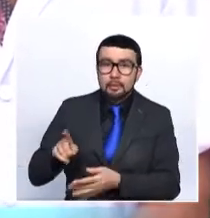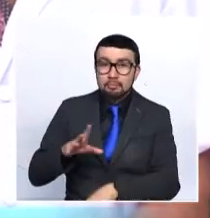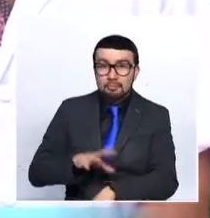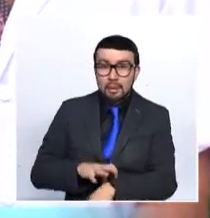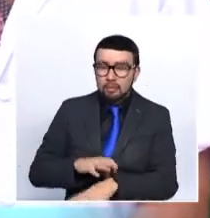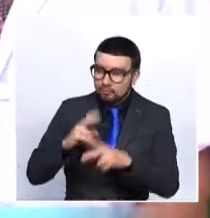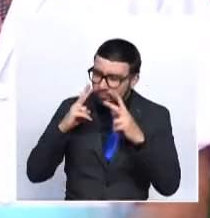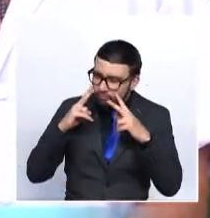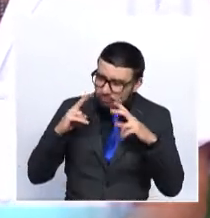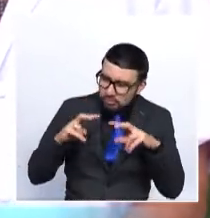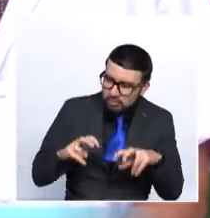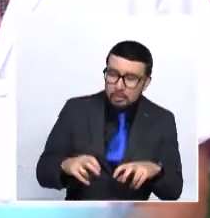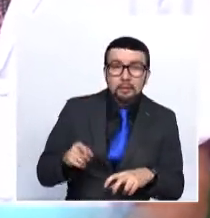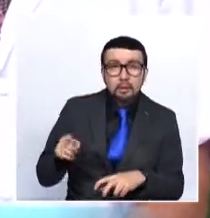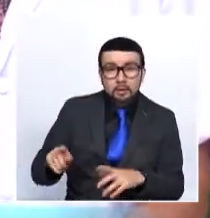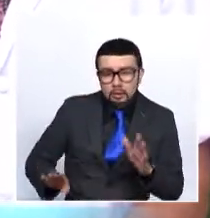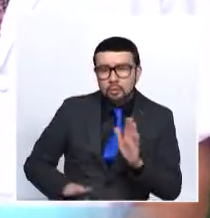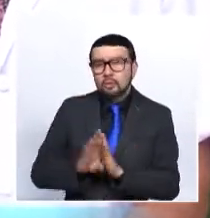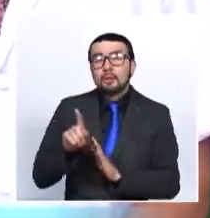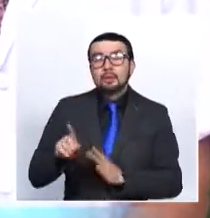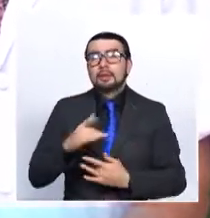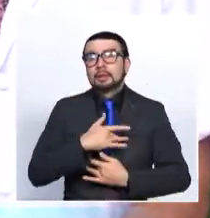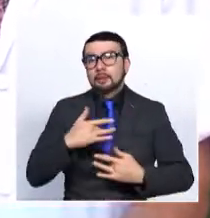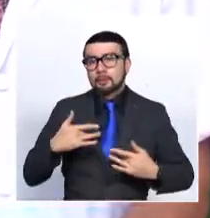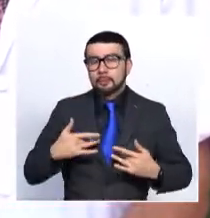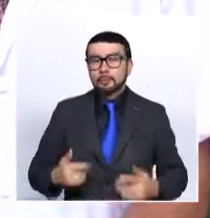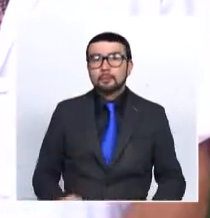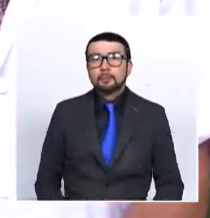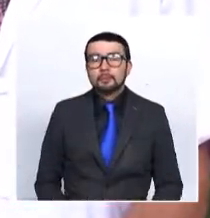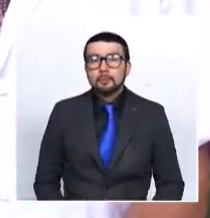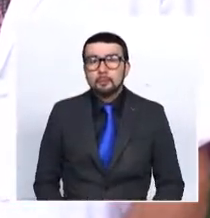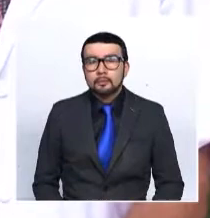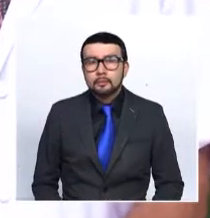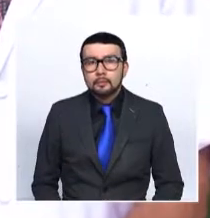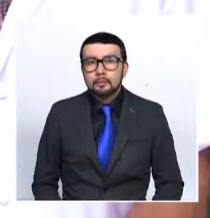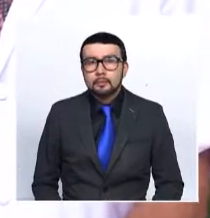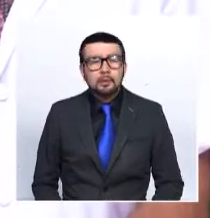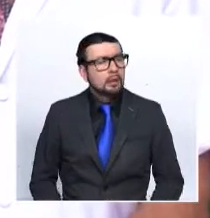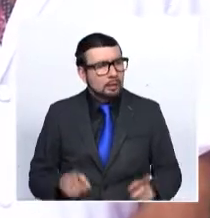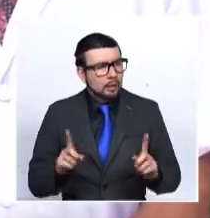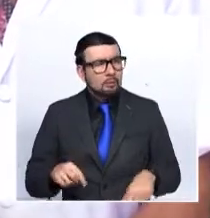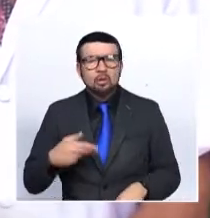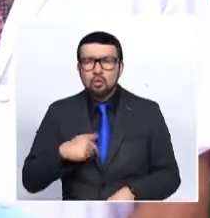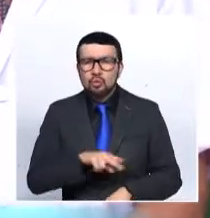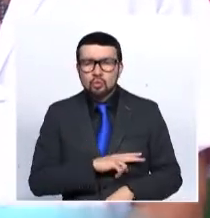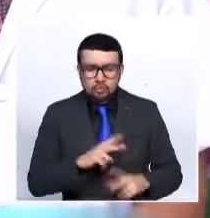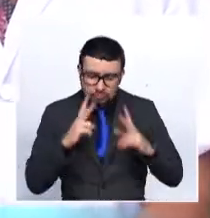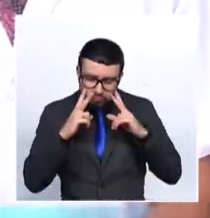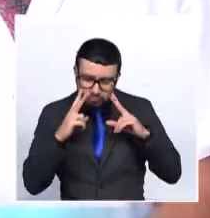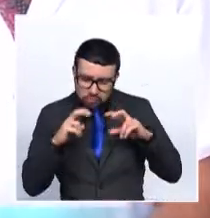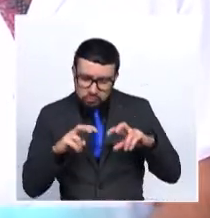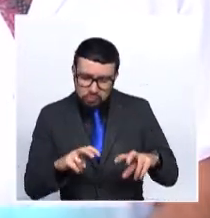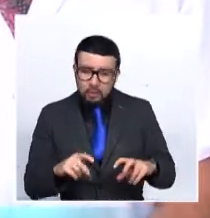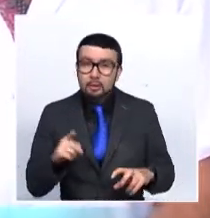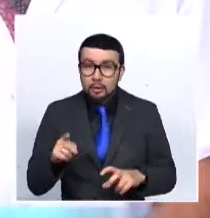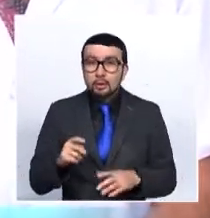para alcanzar ese nivel de salud. Otra de las cosas en que nosotros insistimos mucho es los programas de desintoxicación, y